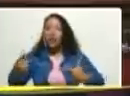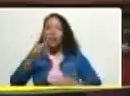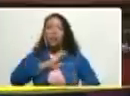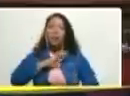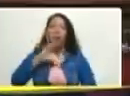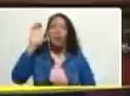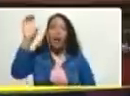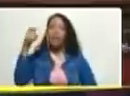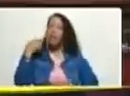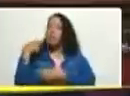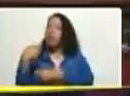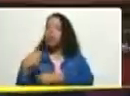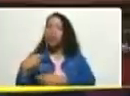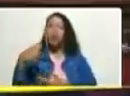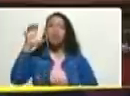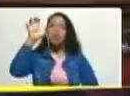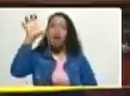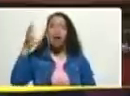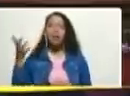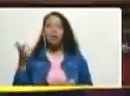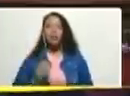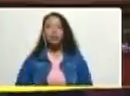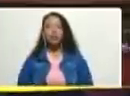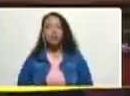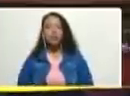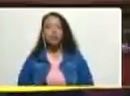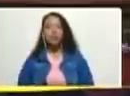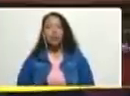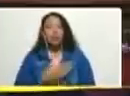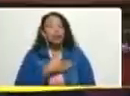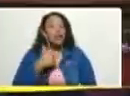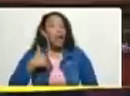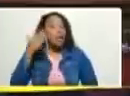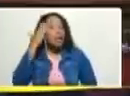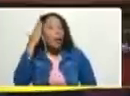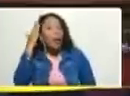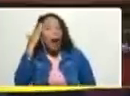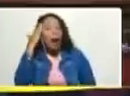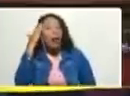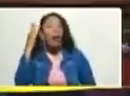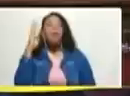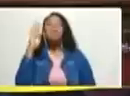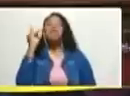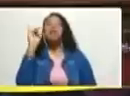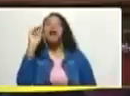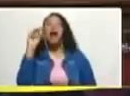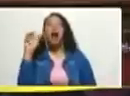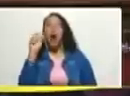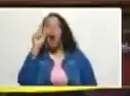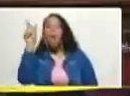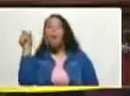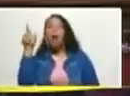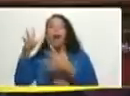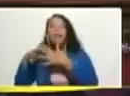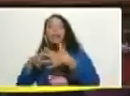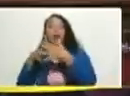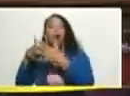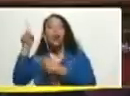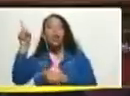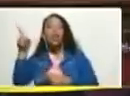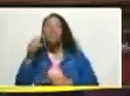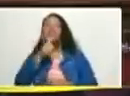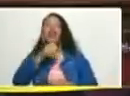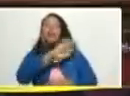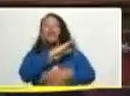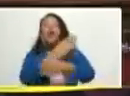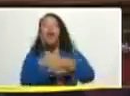la inversión del Estado? Si quisiera saber Brian Nichols, ¿quién es el poder